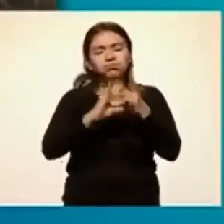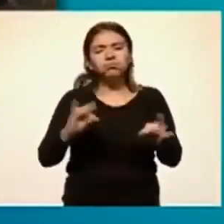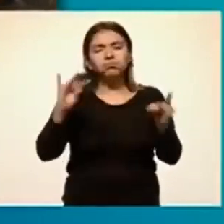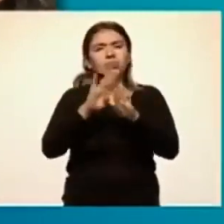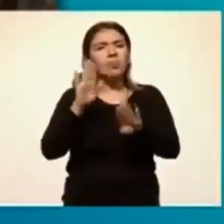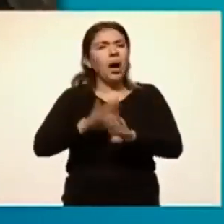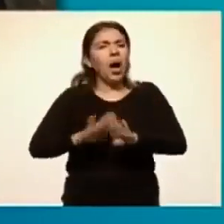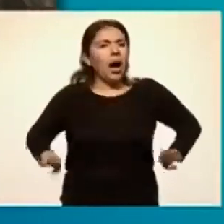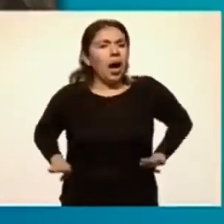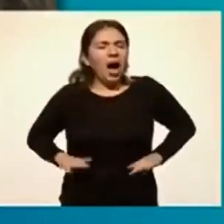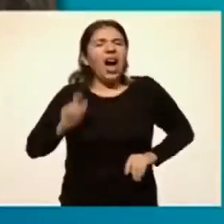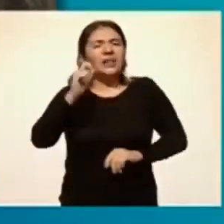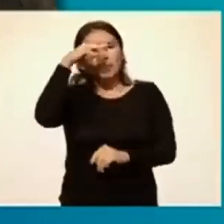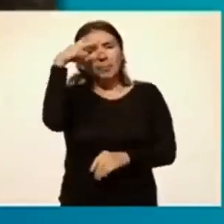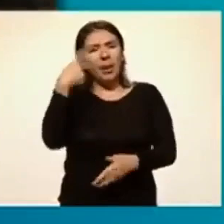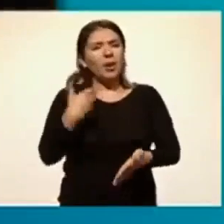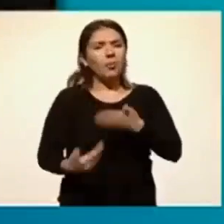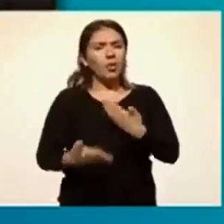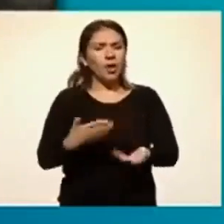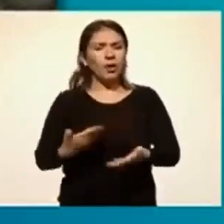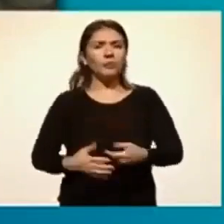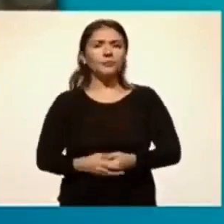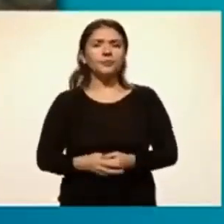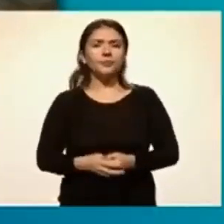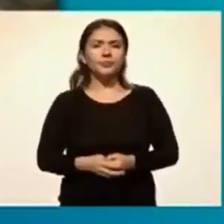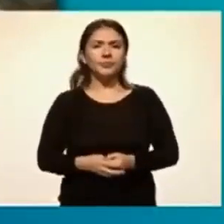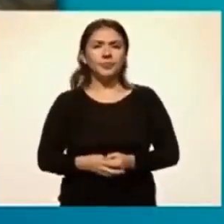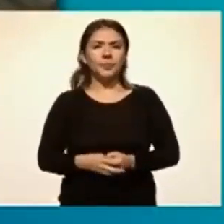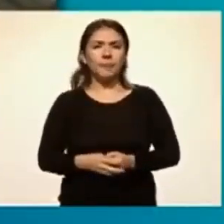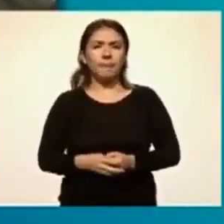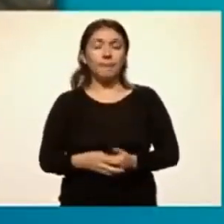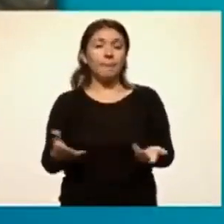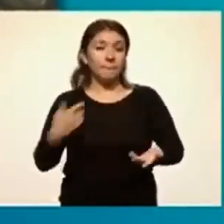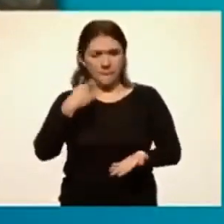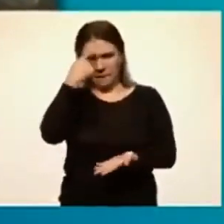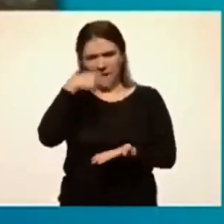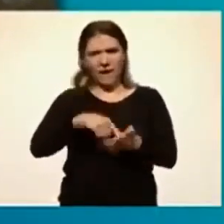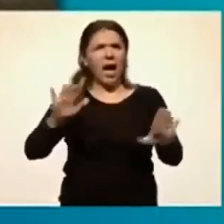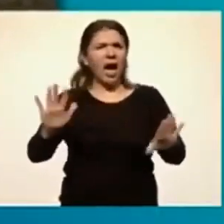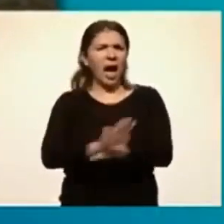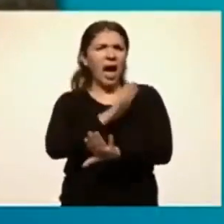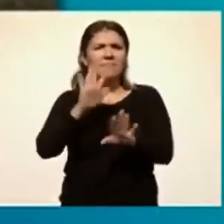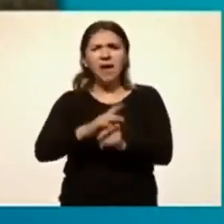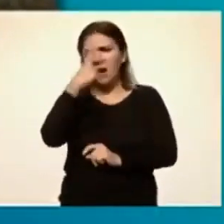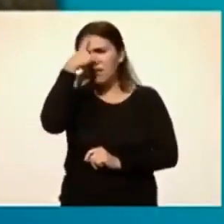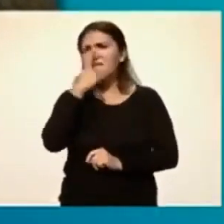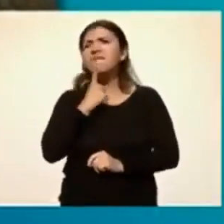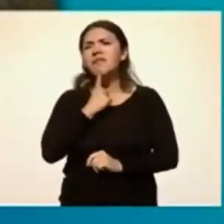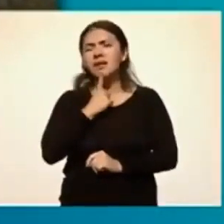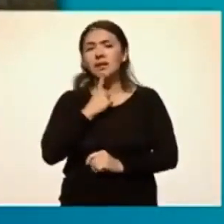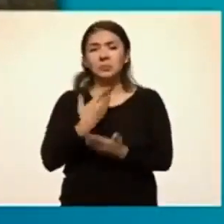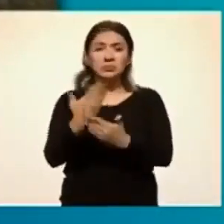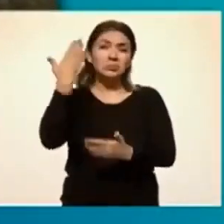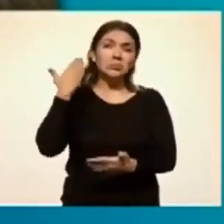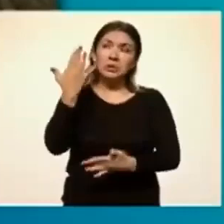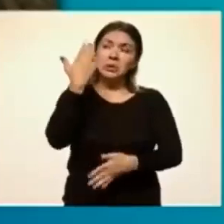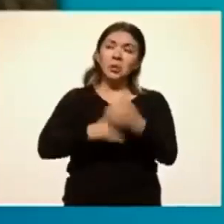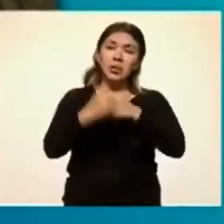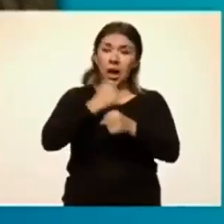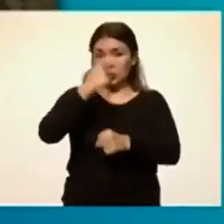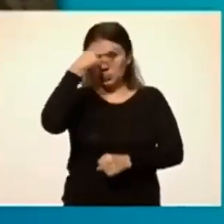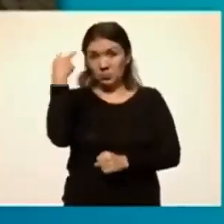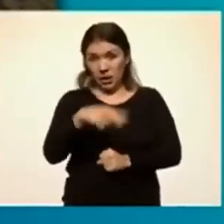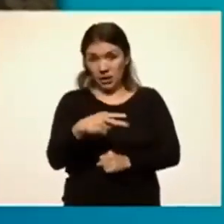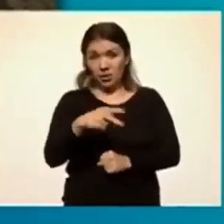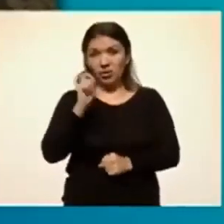muy particular del México contemporáneo, ¿no? Yo creo que han cambiado caras. O sea, el México de hace unos 50 años,